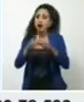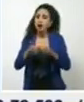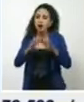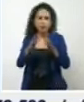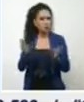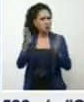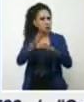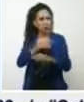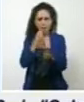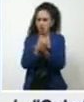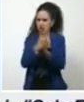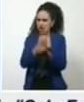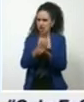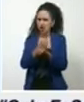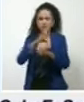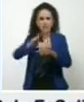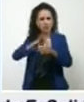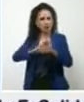riesgo epidemiológico